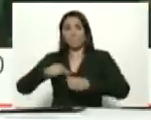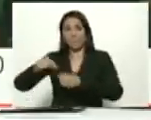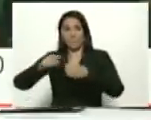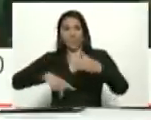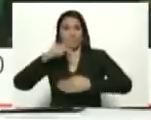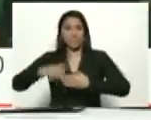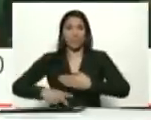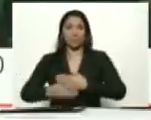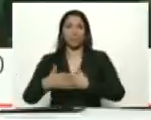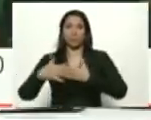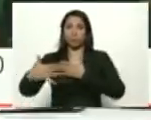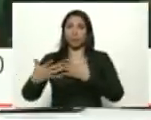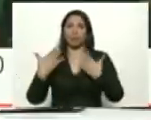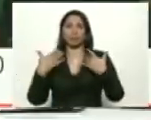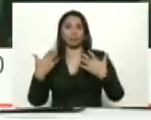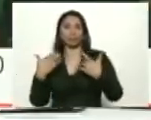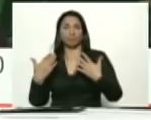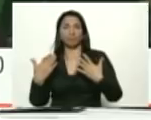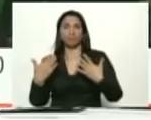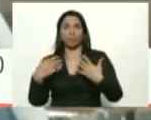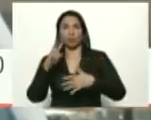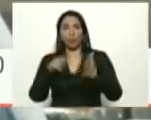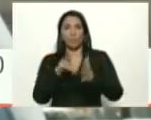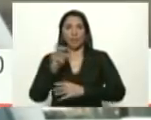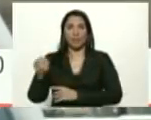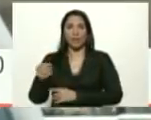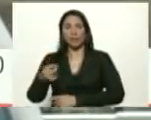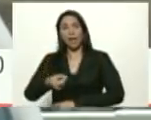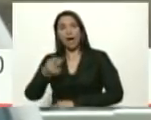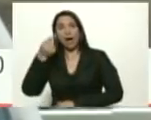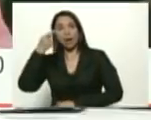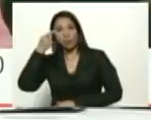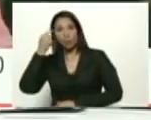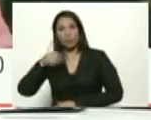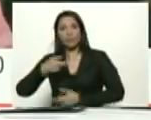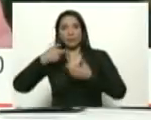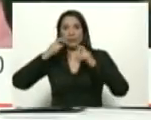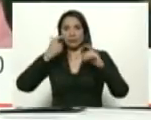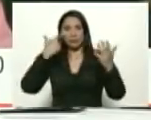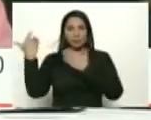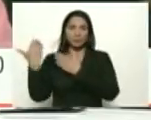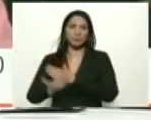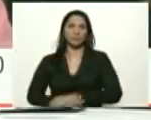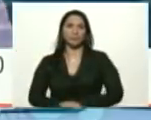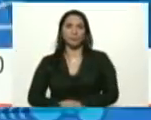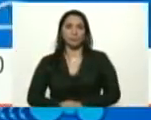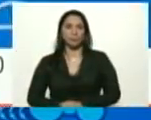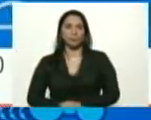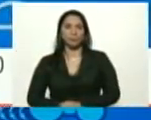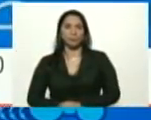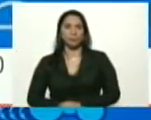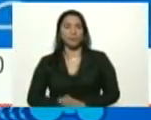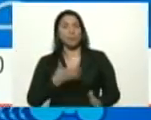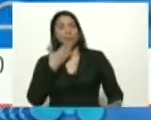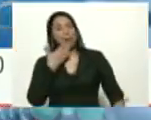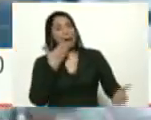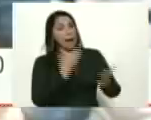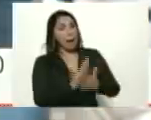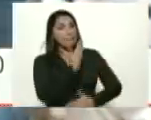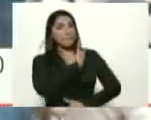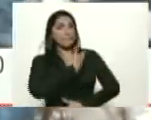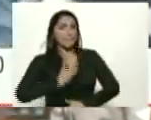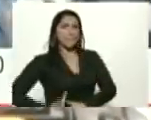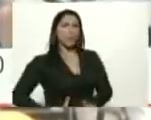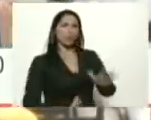del ciclo invierno 2020 en arroz y maíz. Adelante, Guárico. Gracias, presidente, por